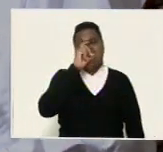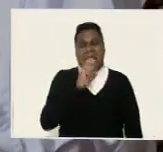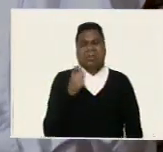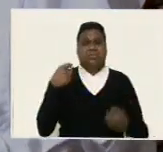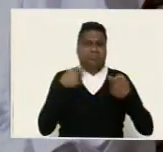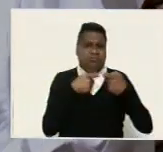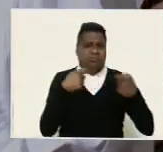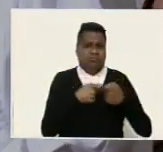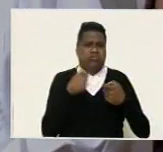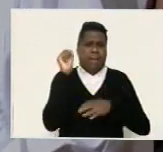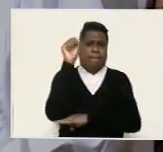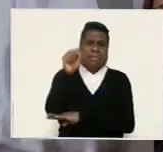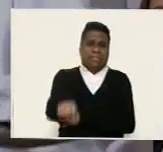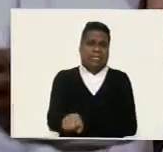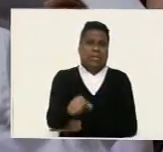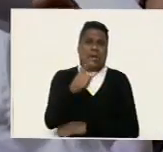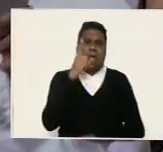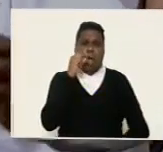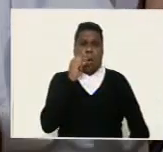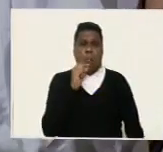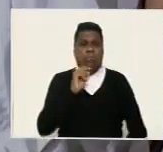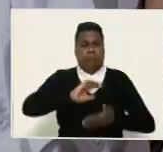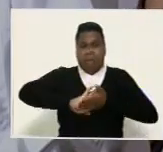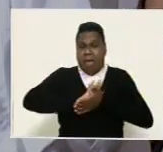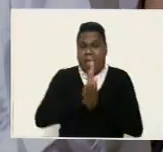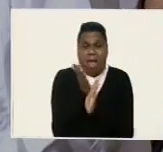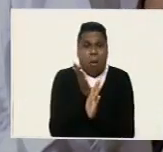vencieron a aquel héroe, se acabó la guerra.